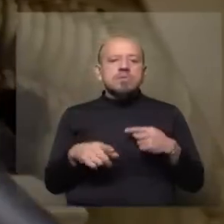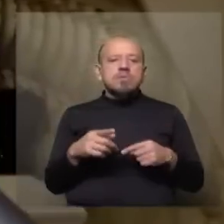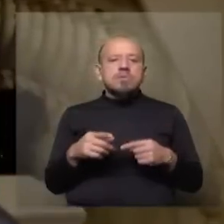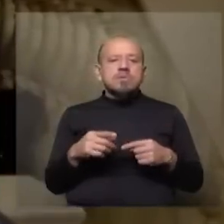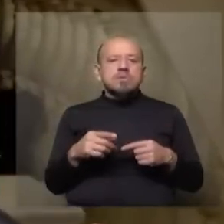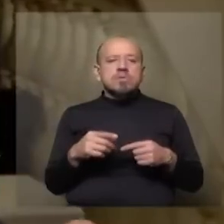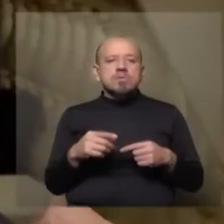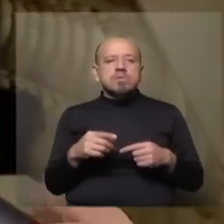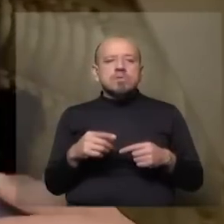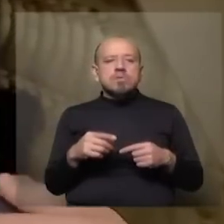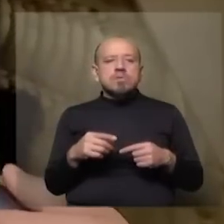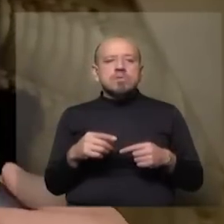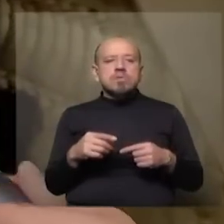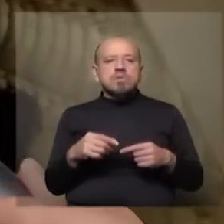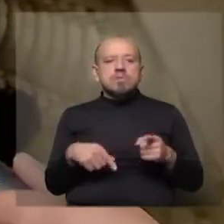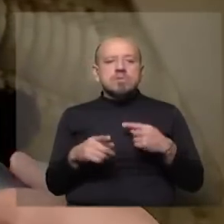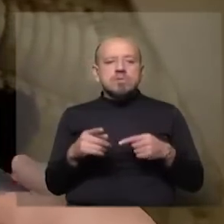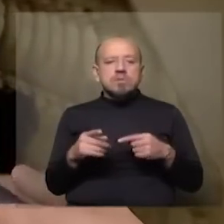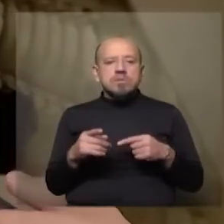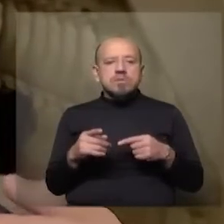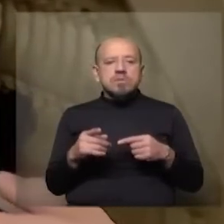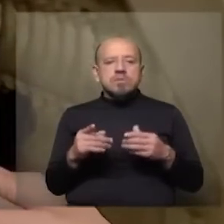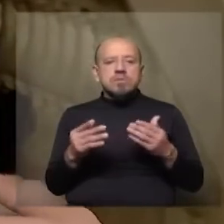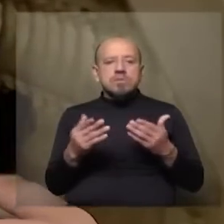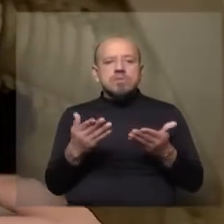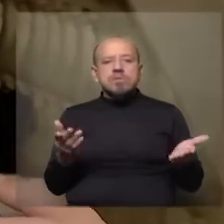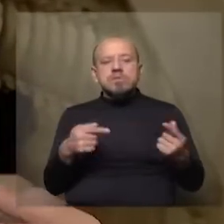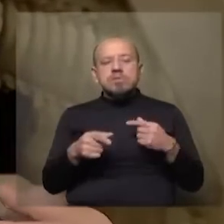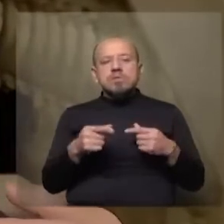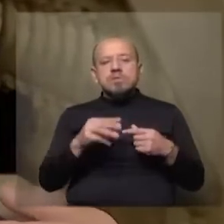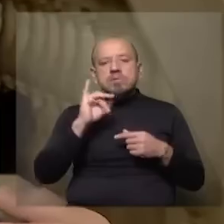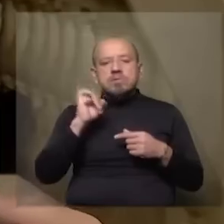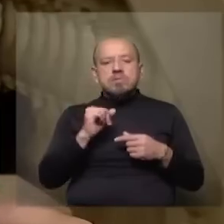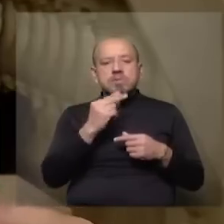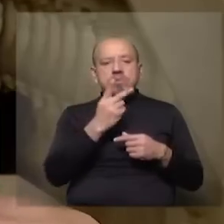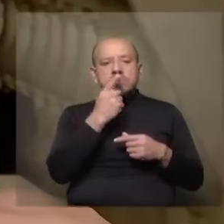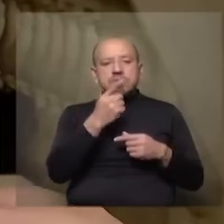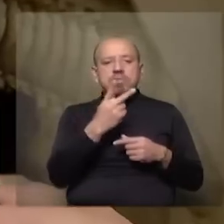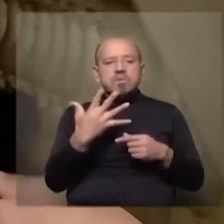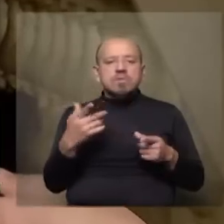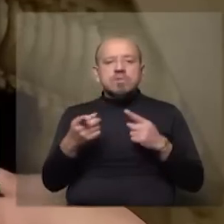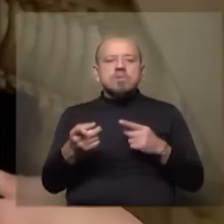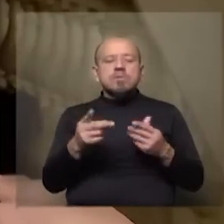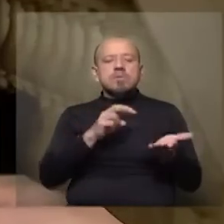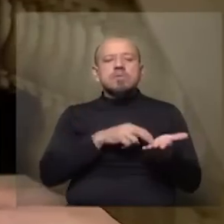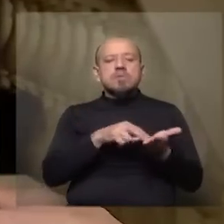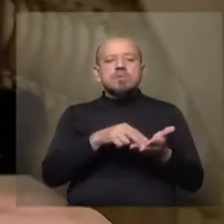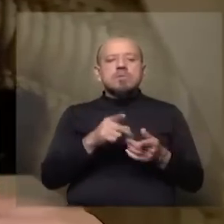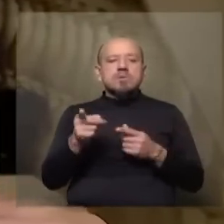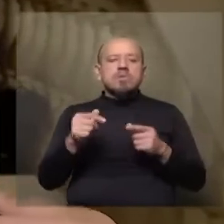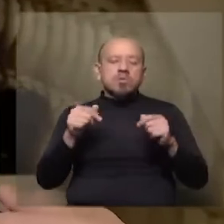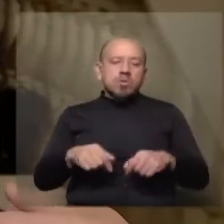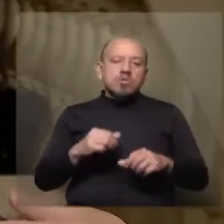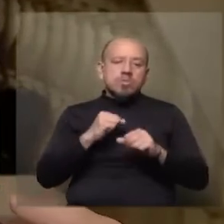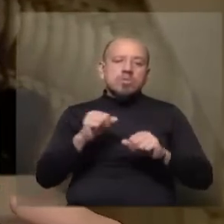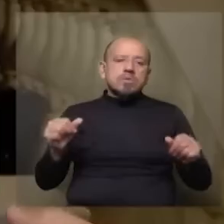costos políticos se verán en mayo del 2025 cuando se vea quién seale electo intendente en Salto lo que se pueden hacer hoy